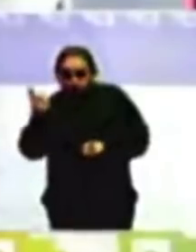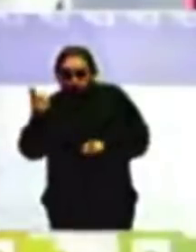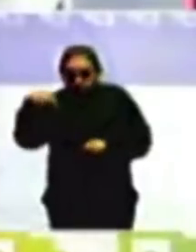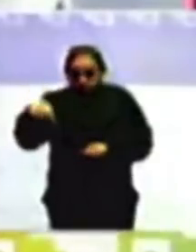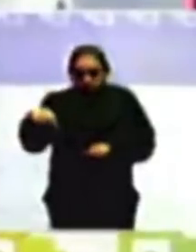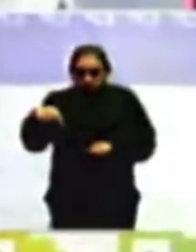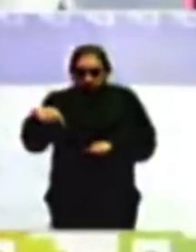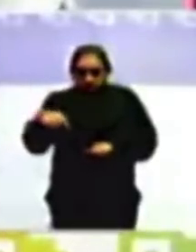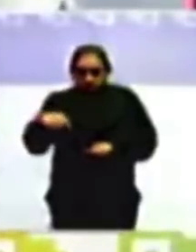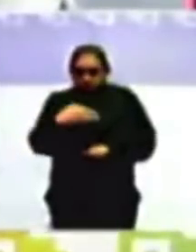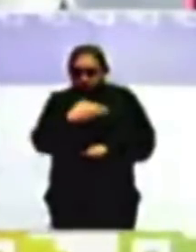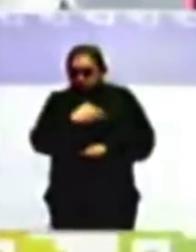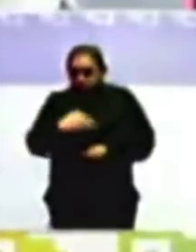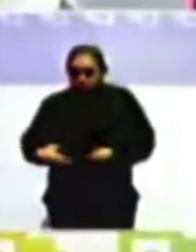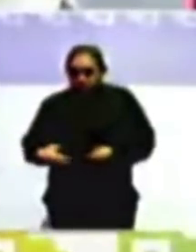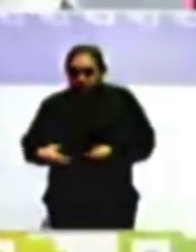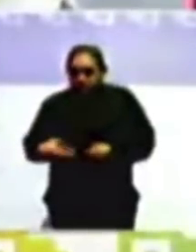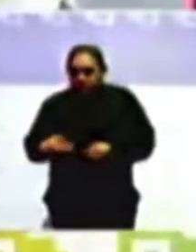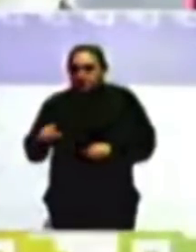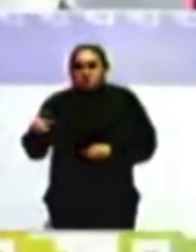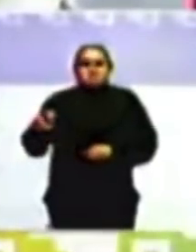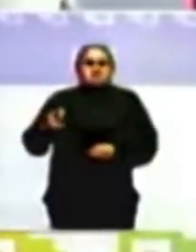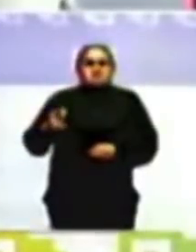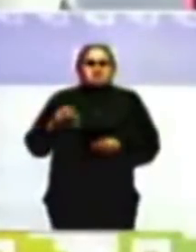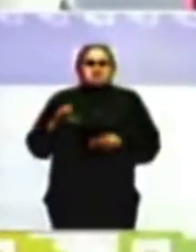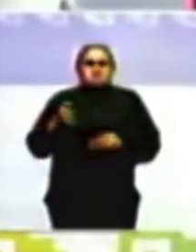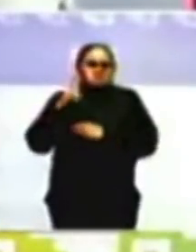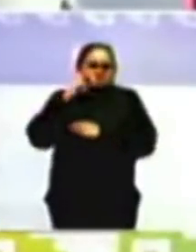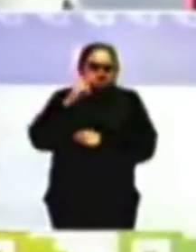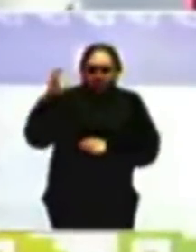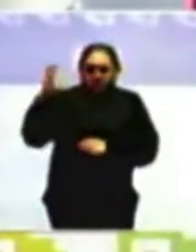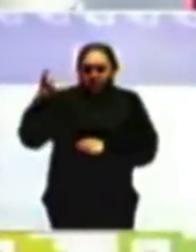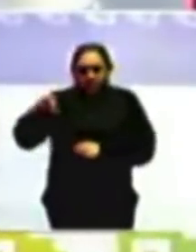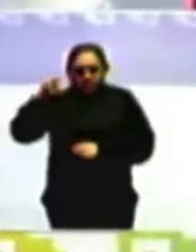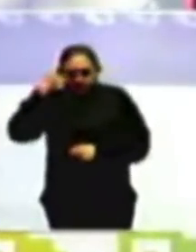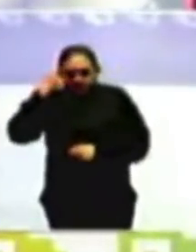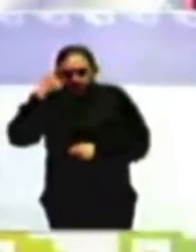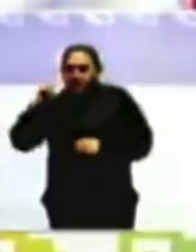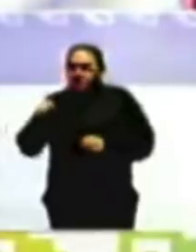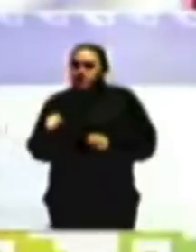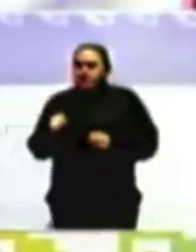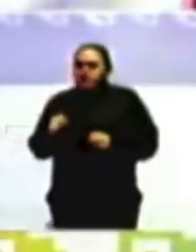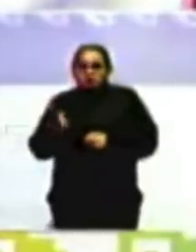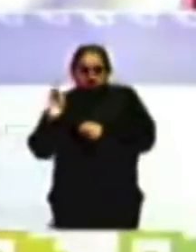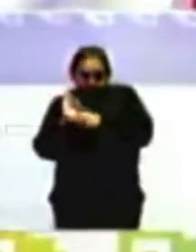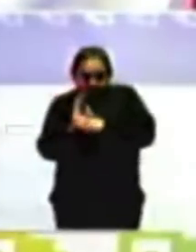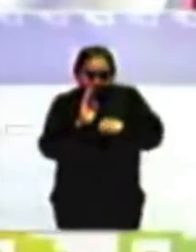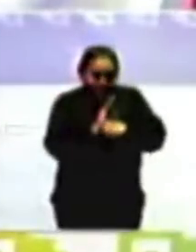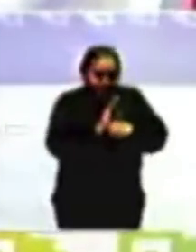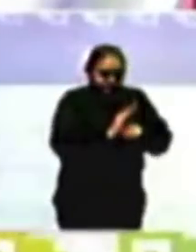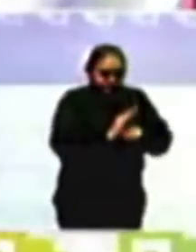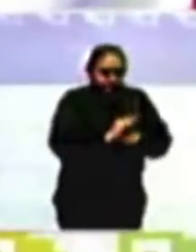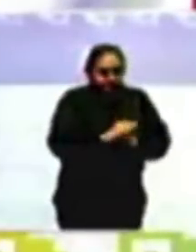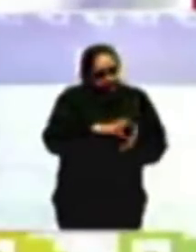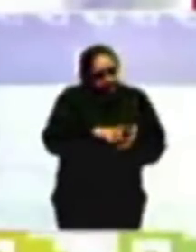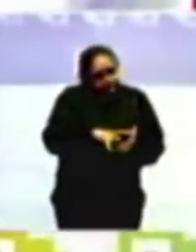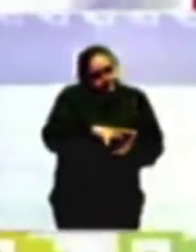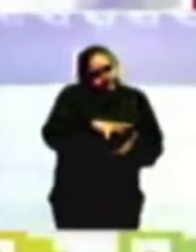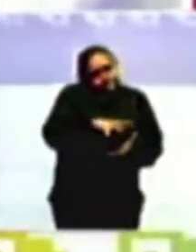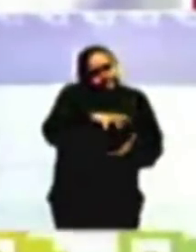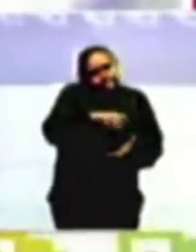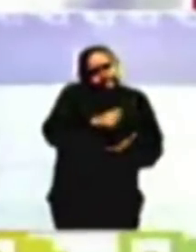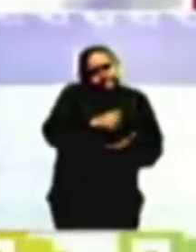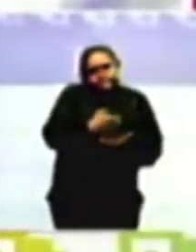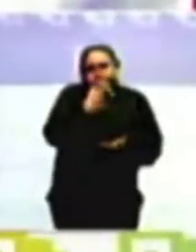presidente reconoce a Campeche precisamente en seguridad, en crecimiento, pero también